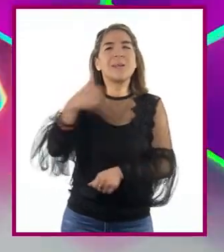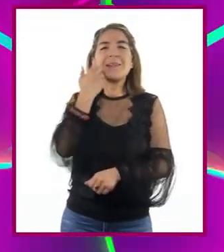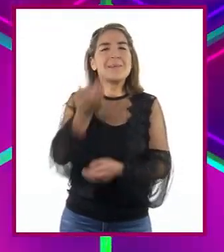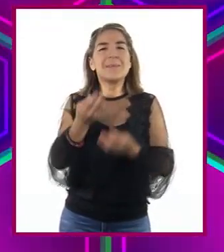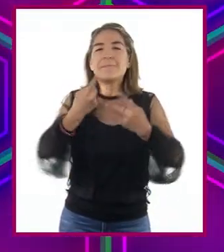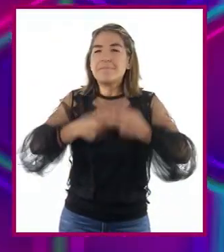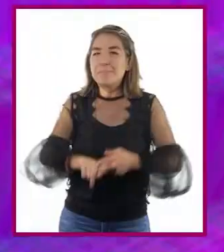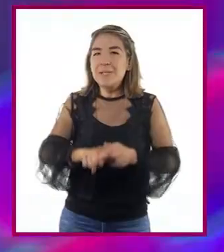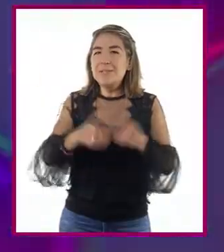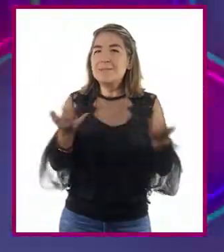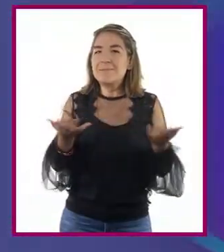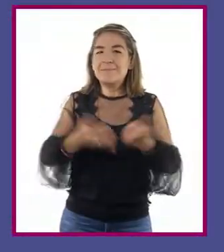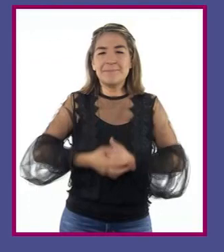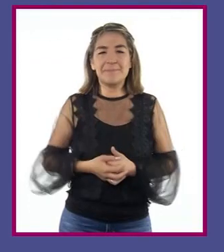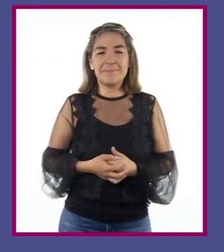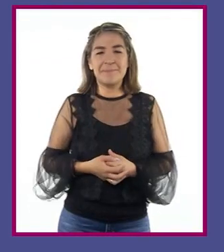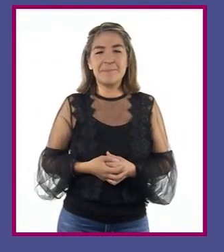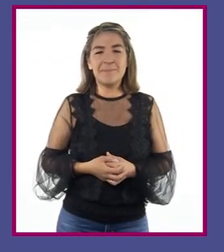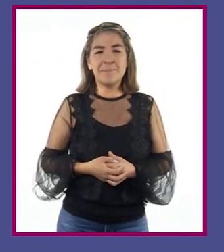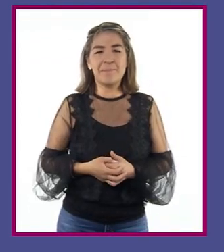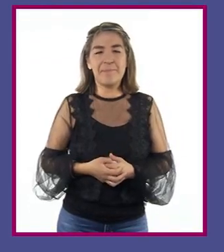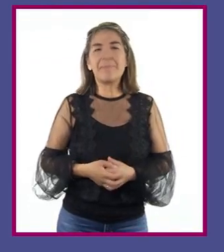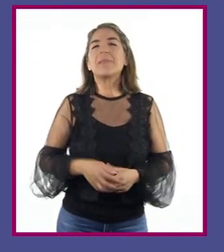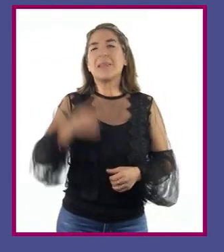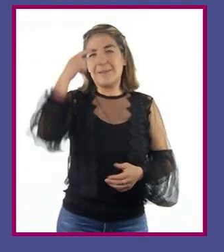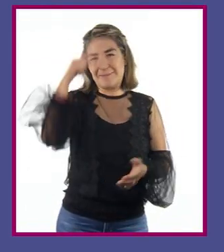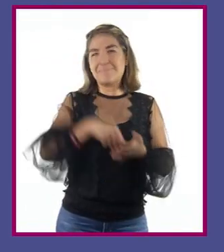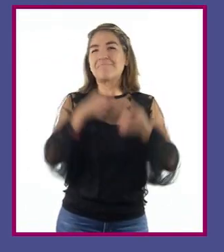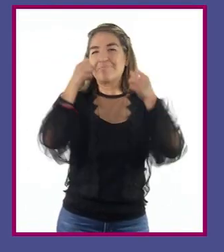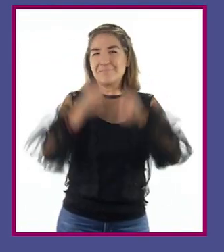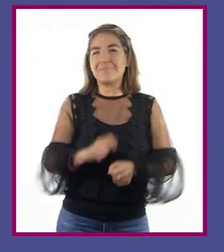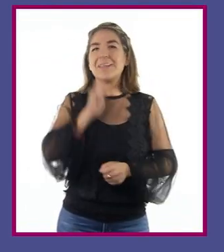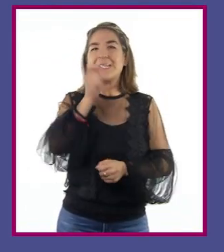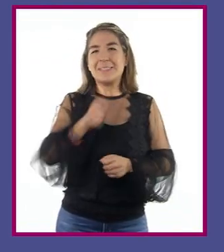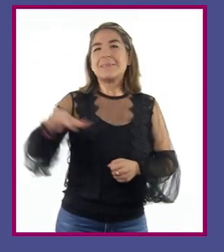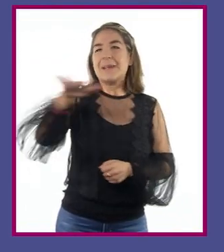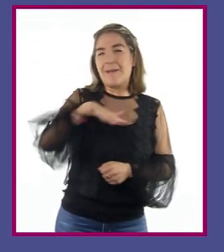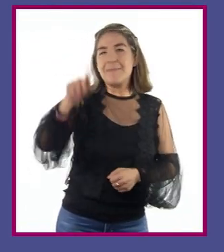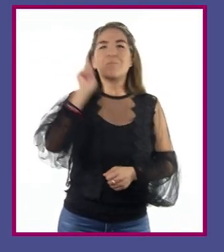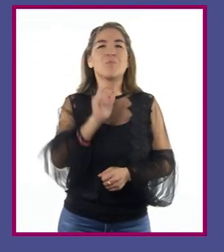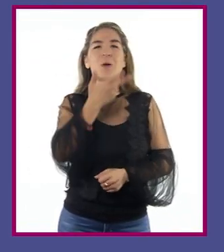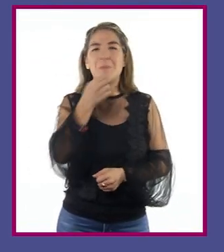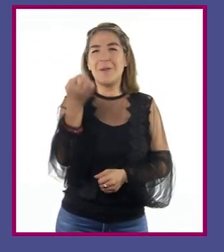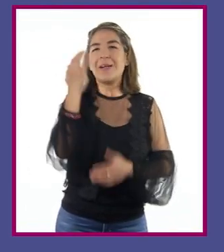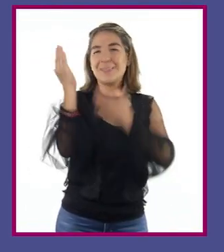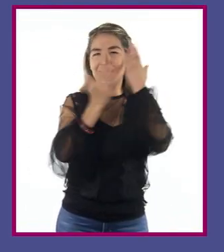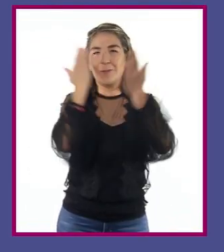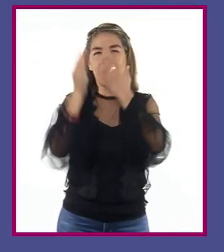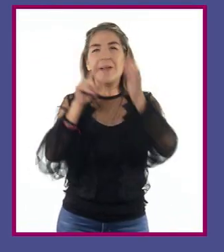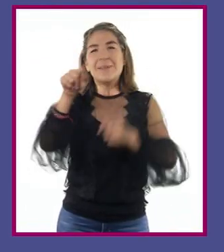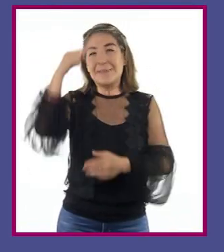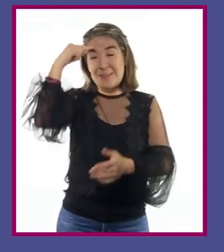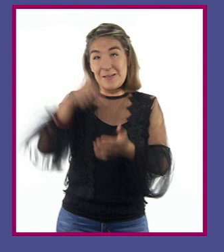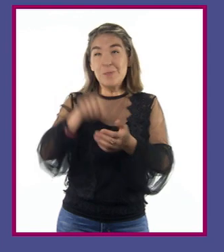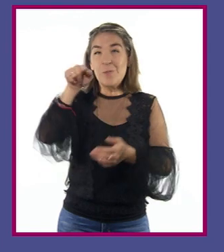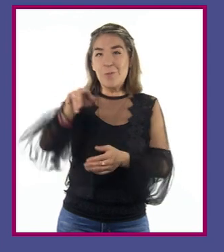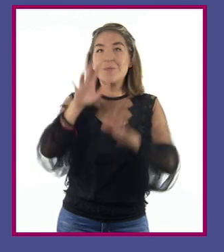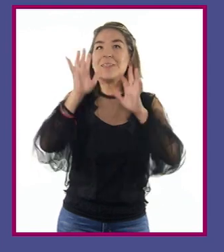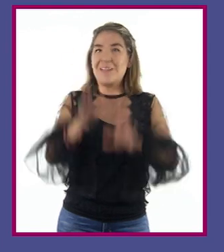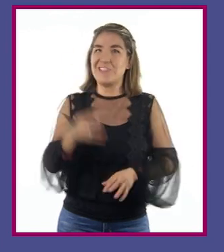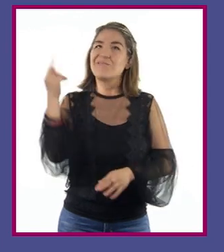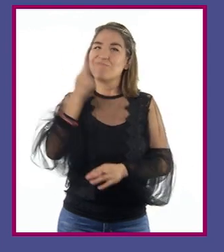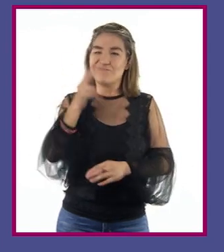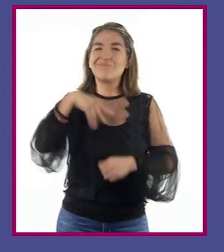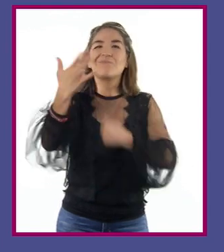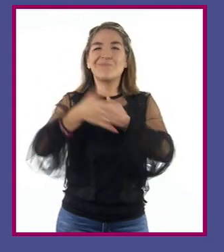empezáramos? Pues seguro muchos de los y las estudiantes en algún momento de sus vidas se verán en la